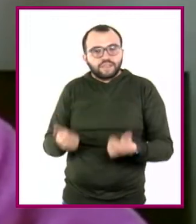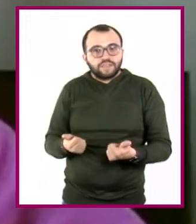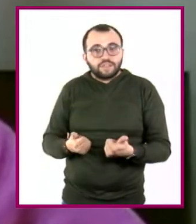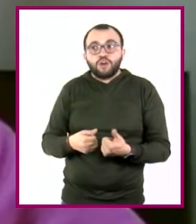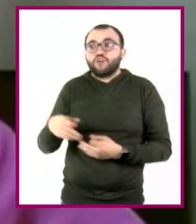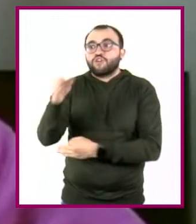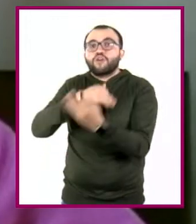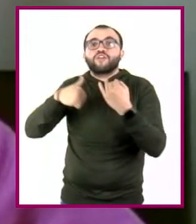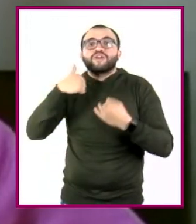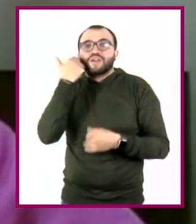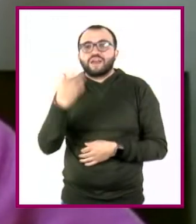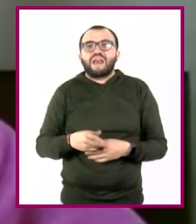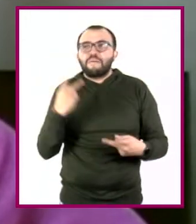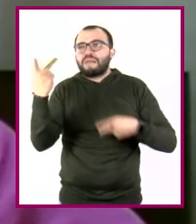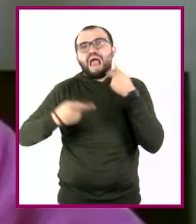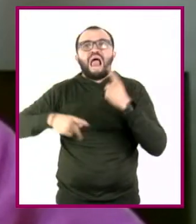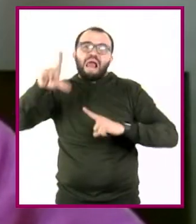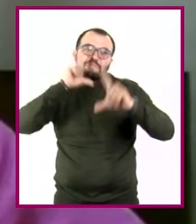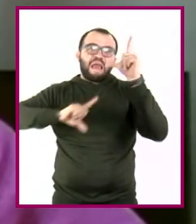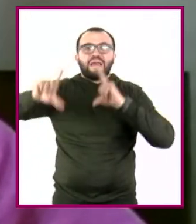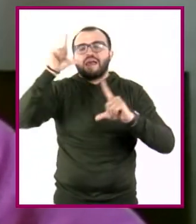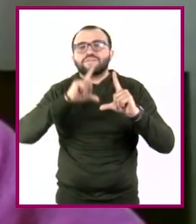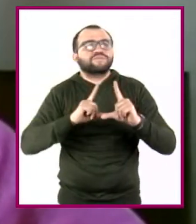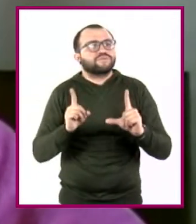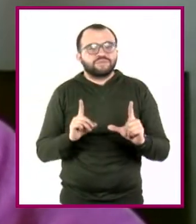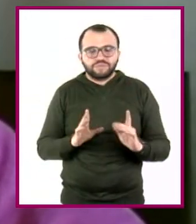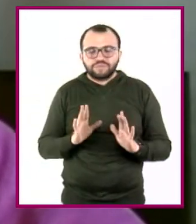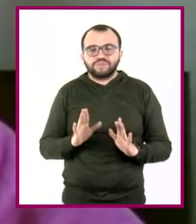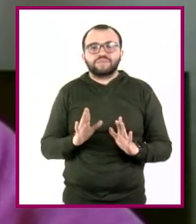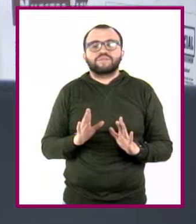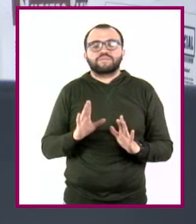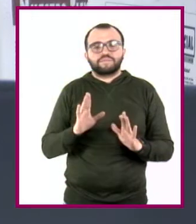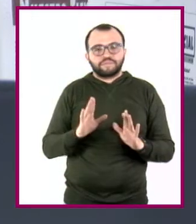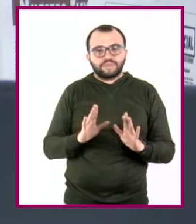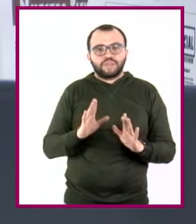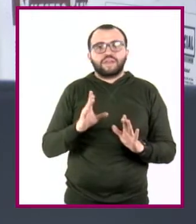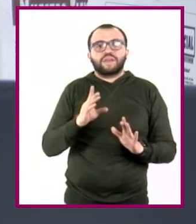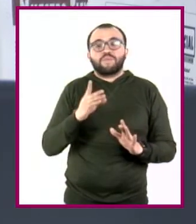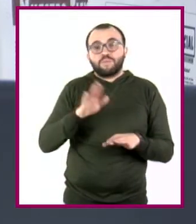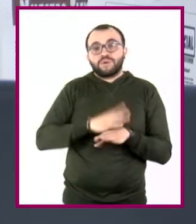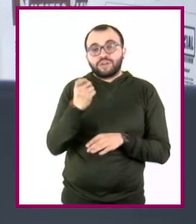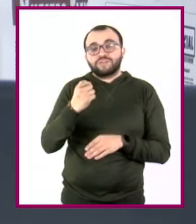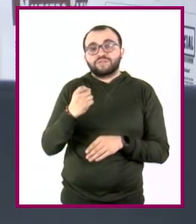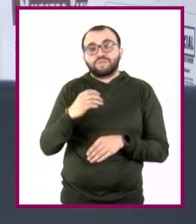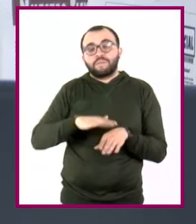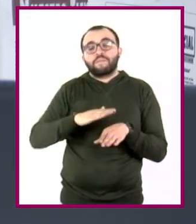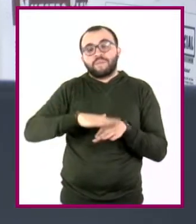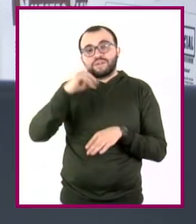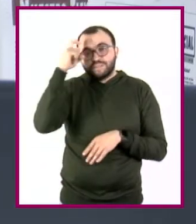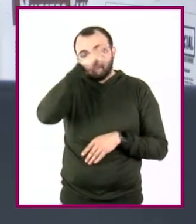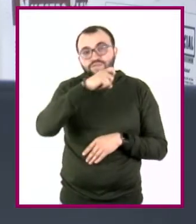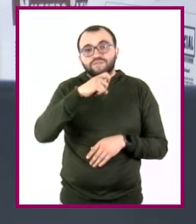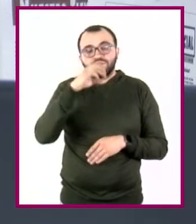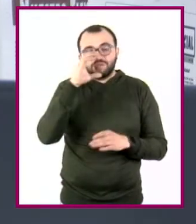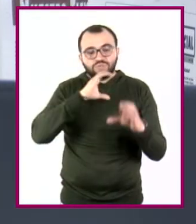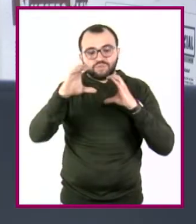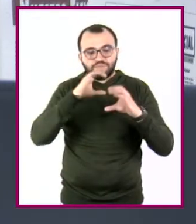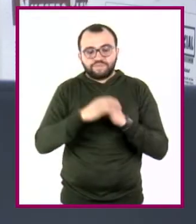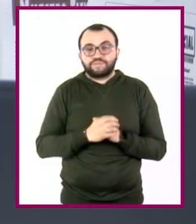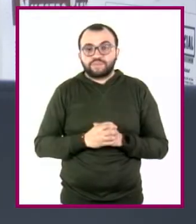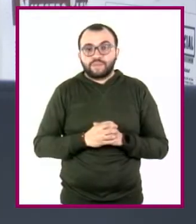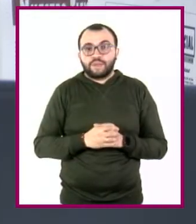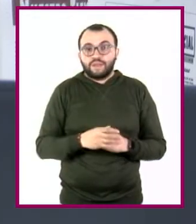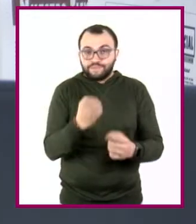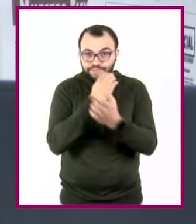¿no? Y esto pues también dificulta la comunicación. La educación en nuestro país ha tenido diversos